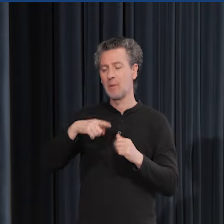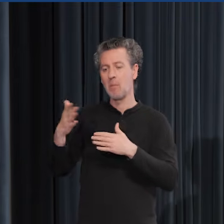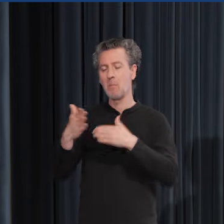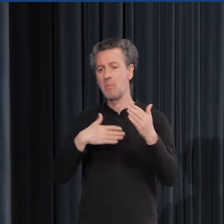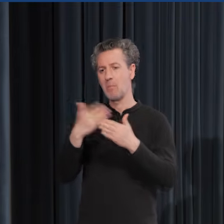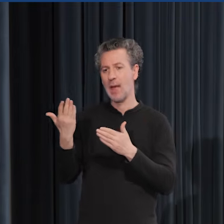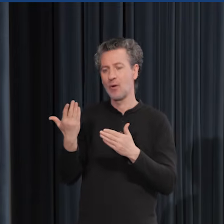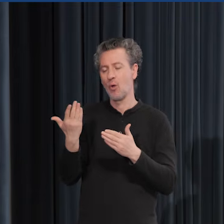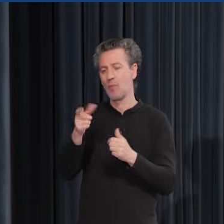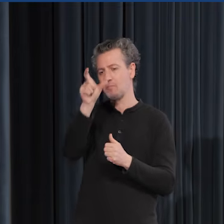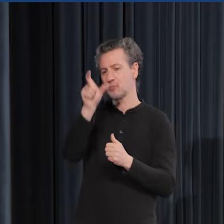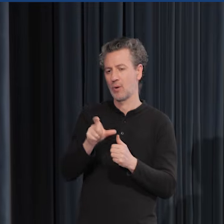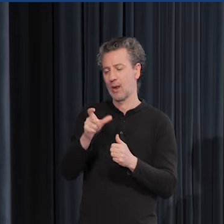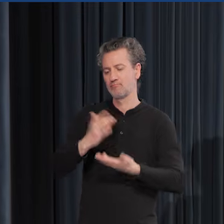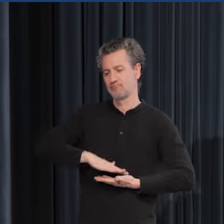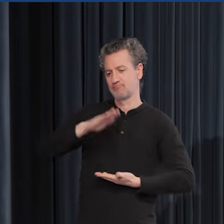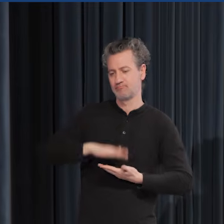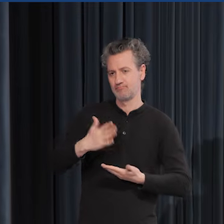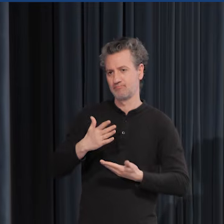obra cualificada.